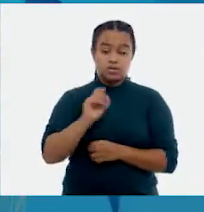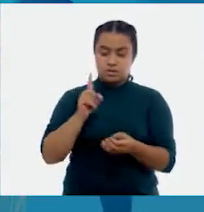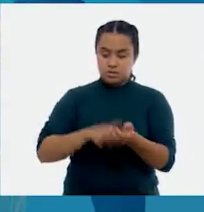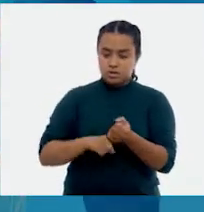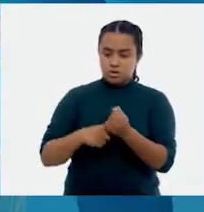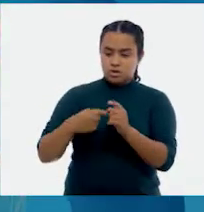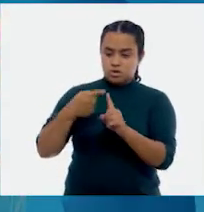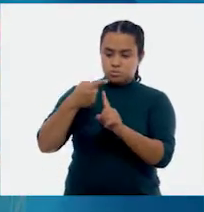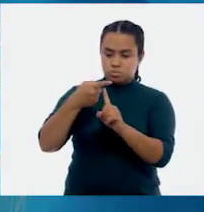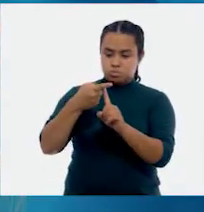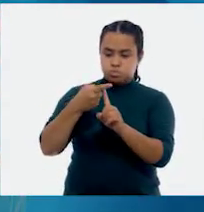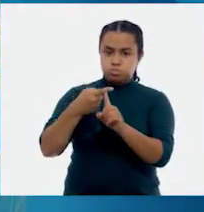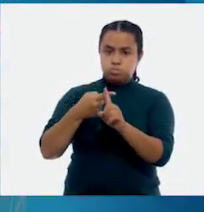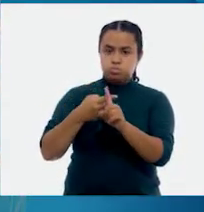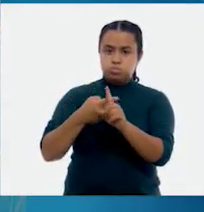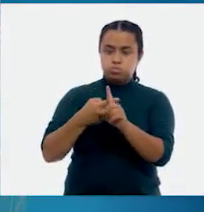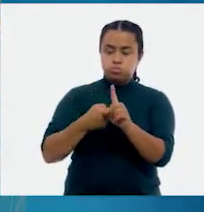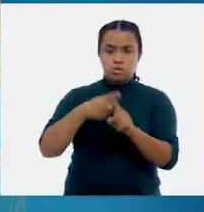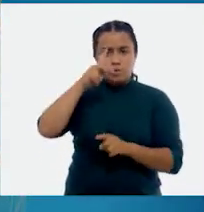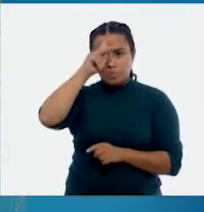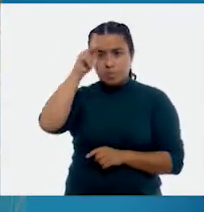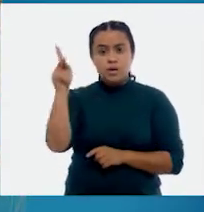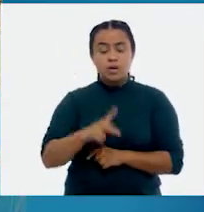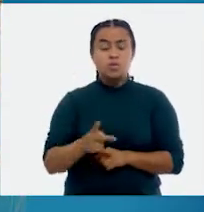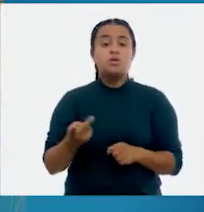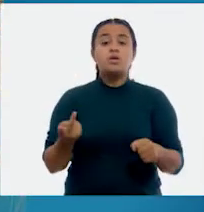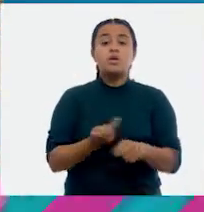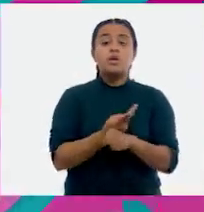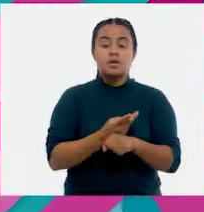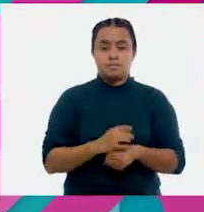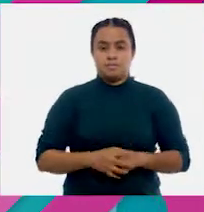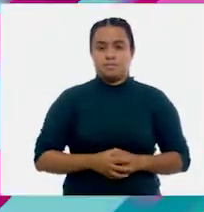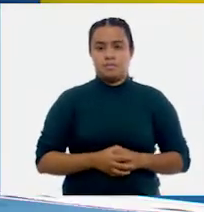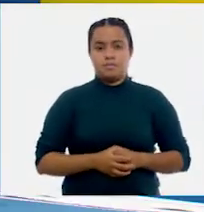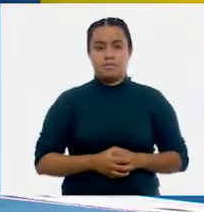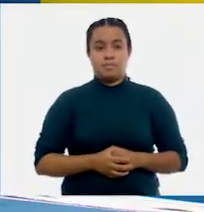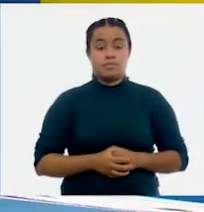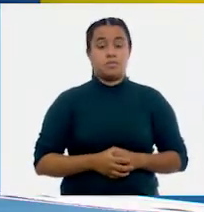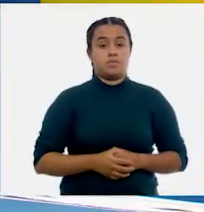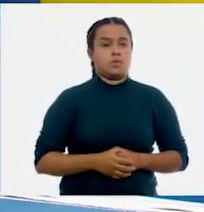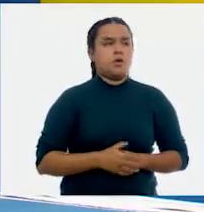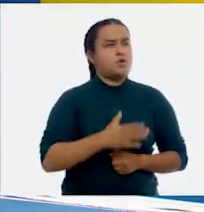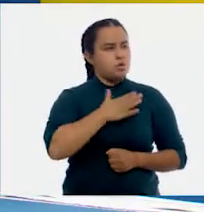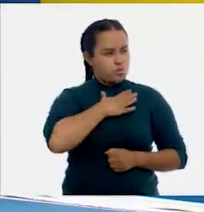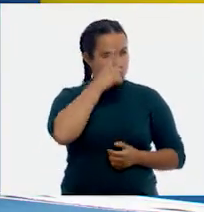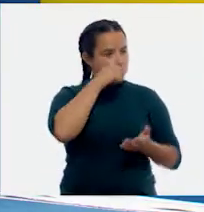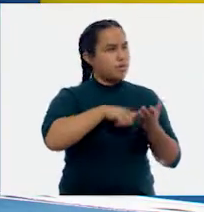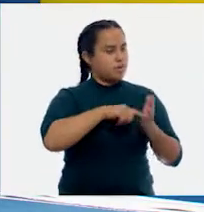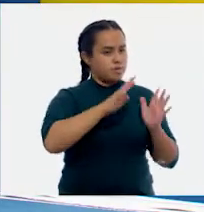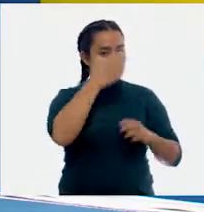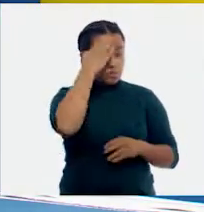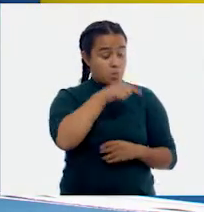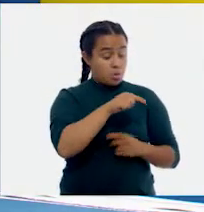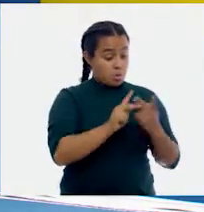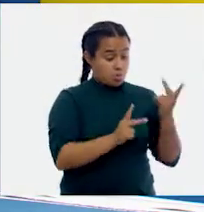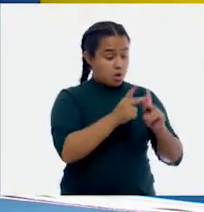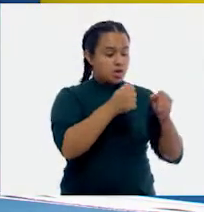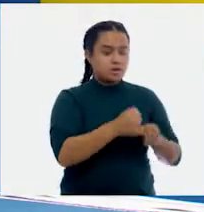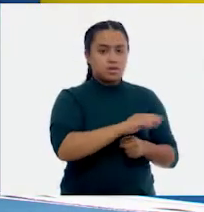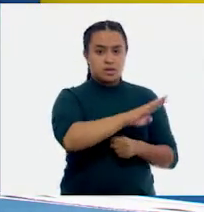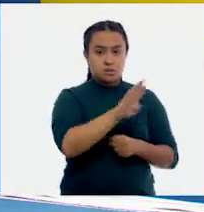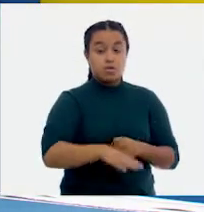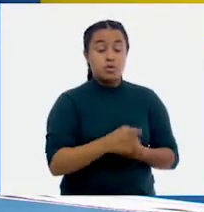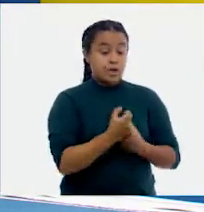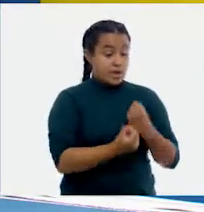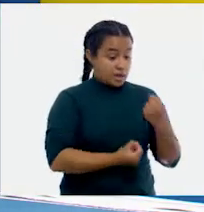temperatura disminuyera de forma considerable? Creo que sé, maestro. O sea, las plantas morirían y muchos organismos